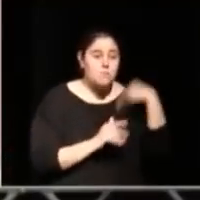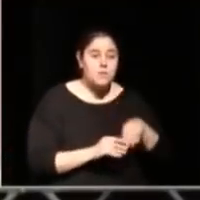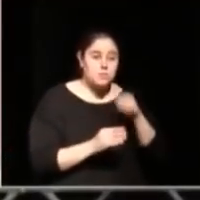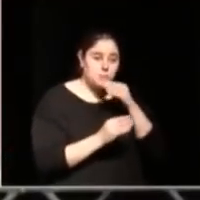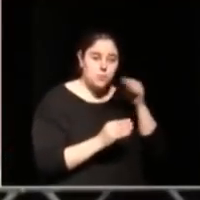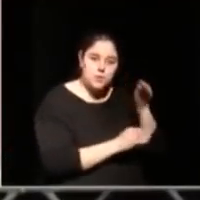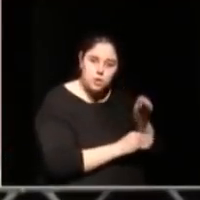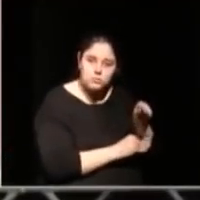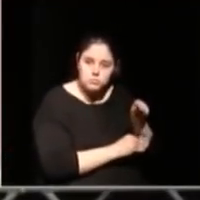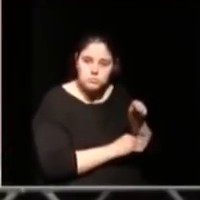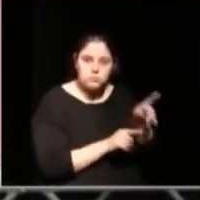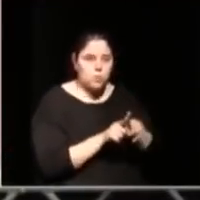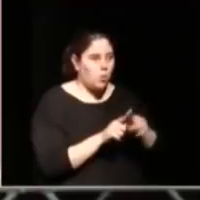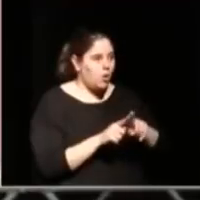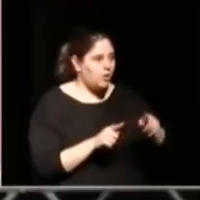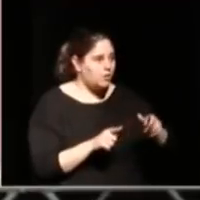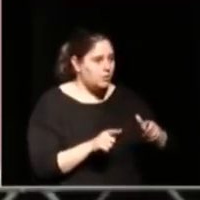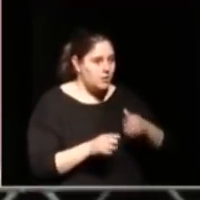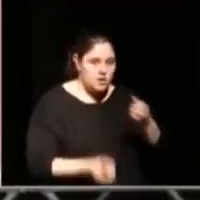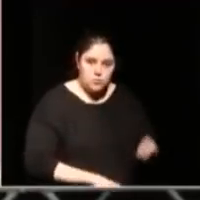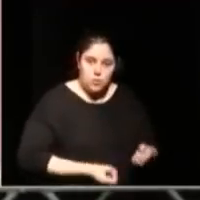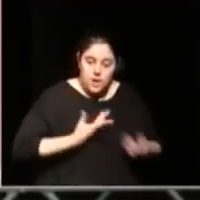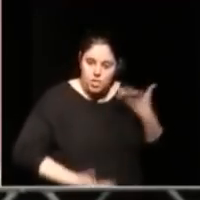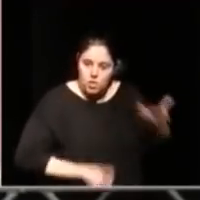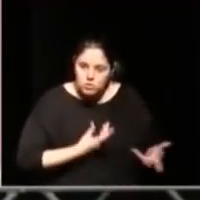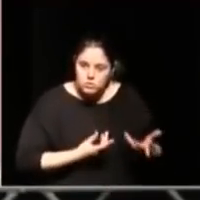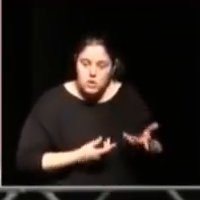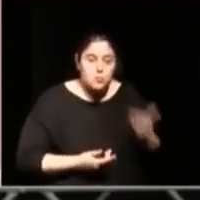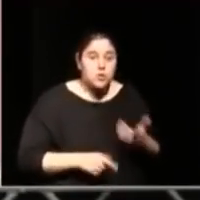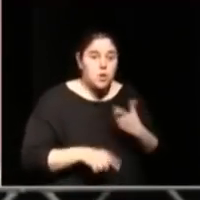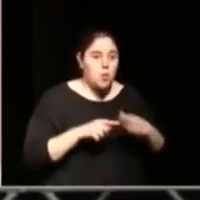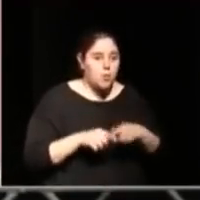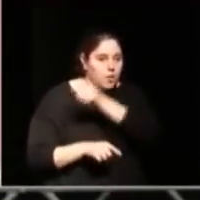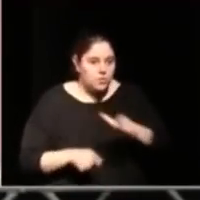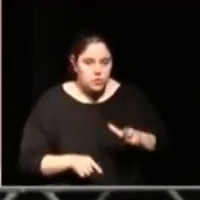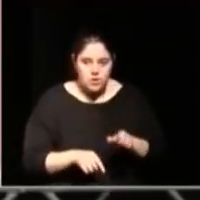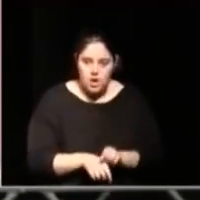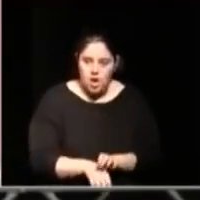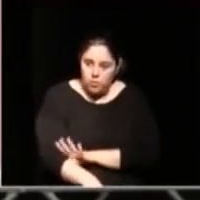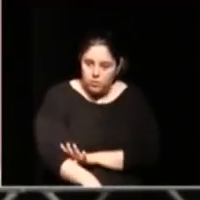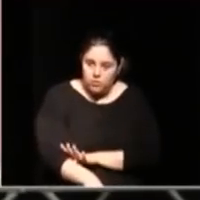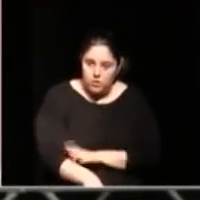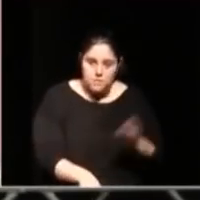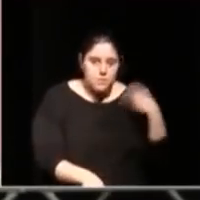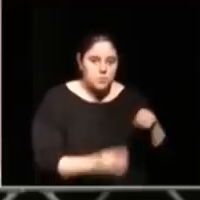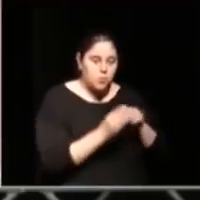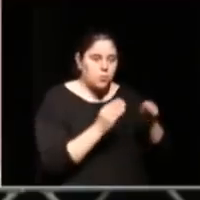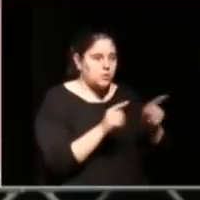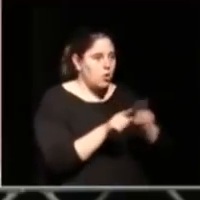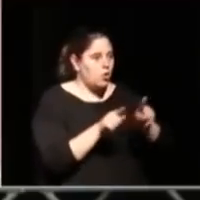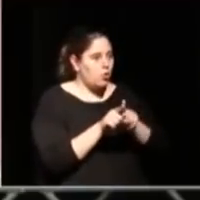improvisado había sido muy importante porque emocionó a mucha gente. mucha gente que en aquel beso vio un